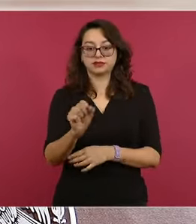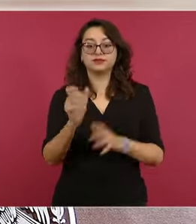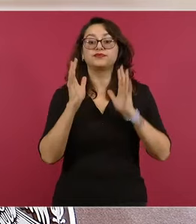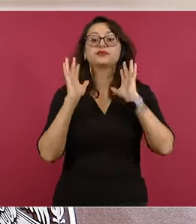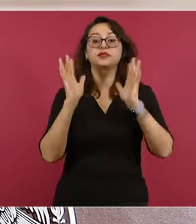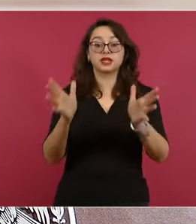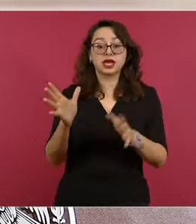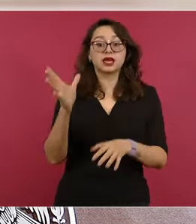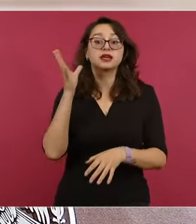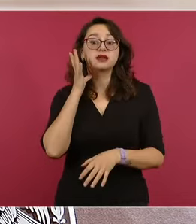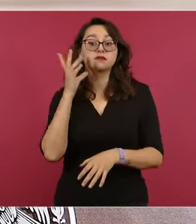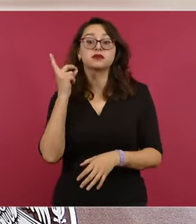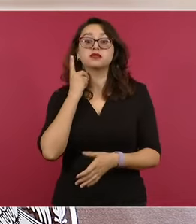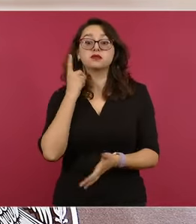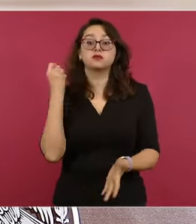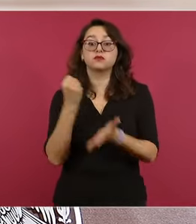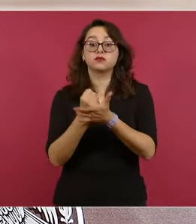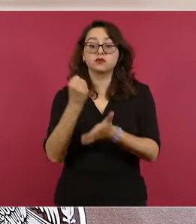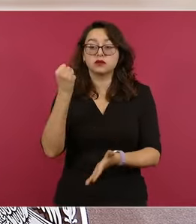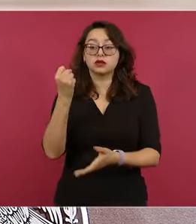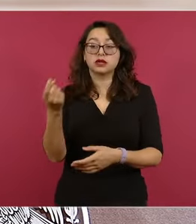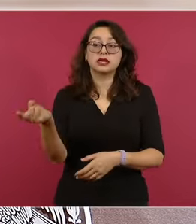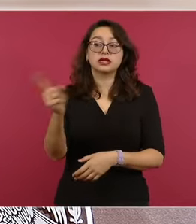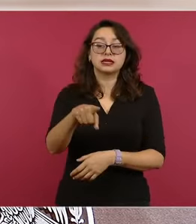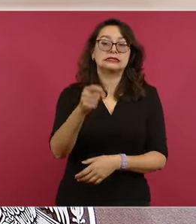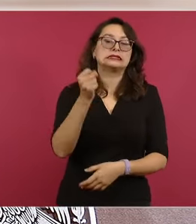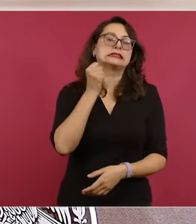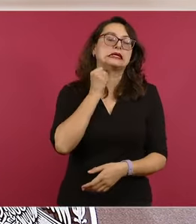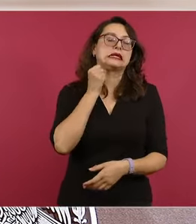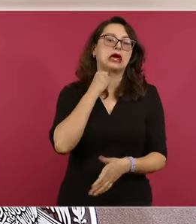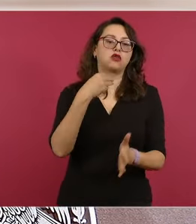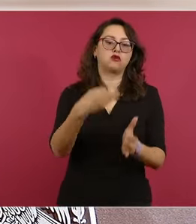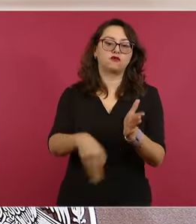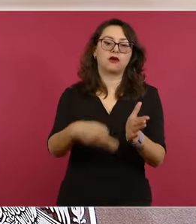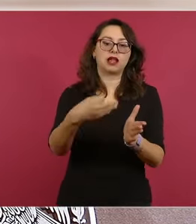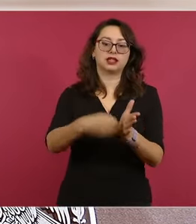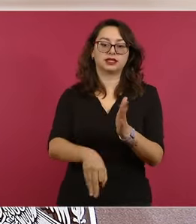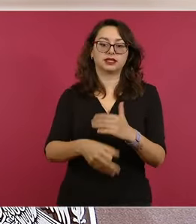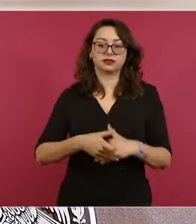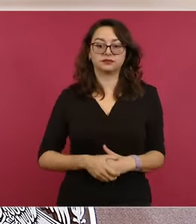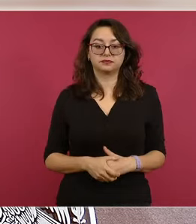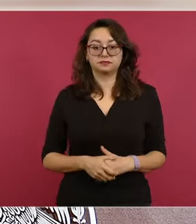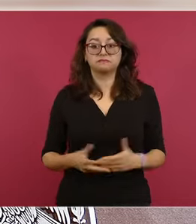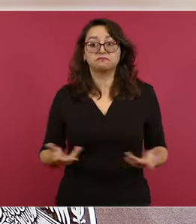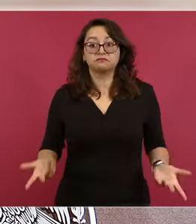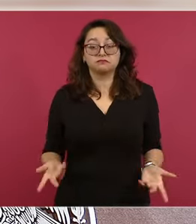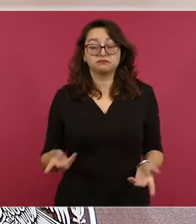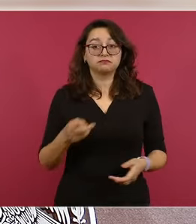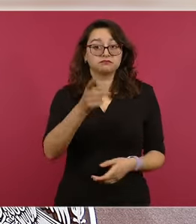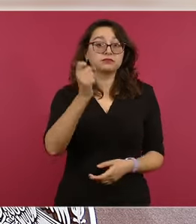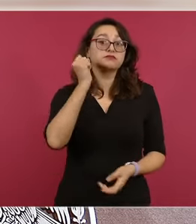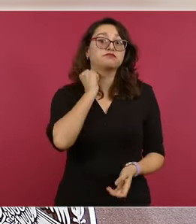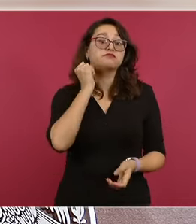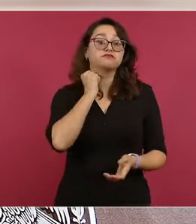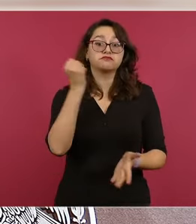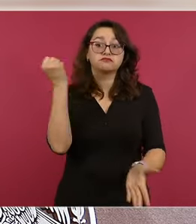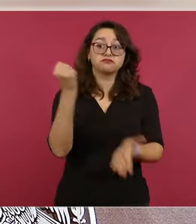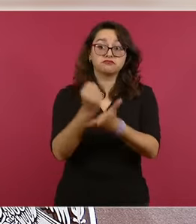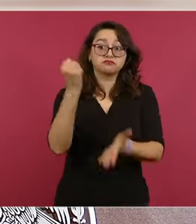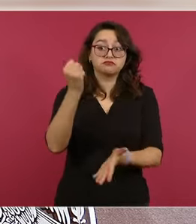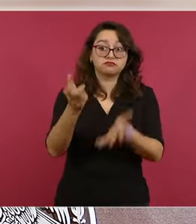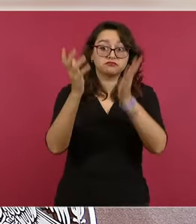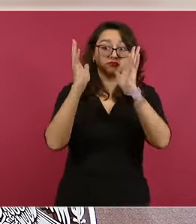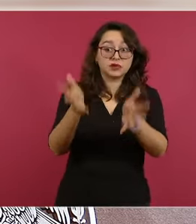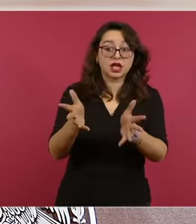y falta que lo determine la Comisión del Senado, y de esta manera los periodistas podrían abrir su cuenta en el Infonavit.